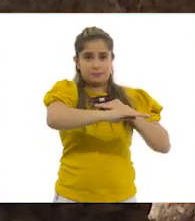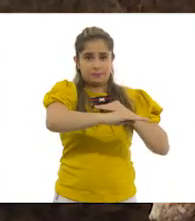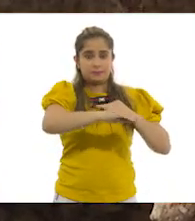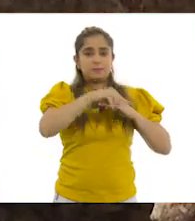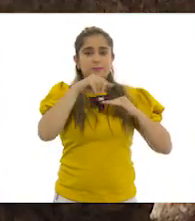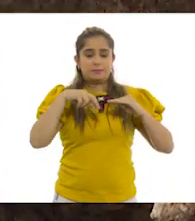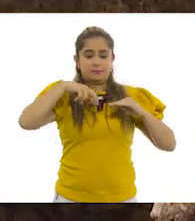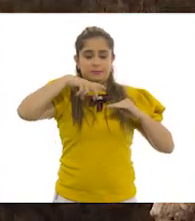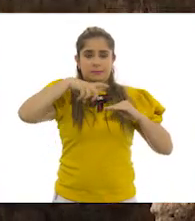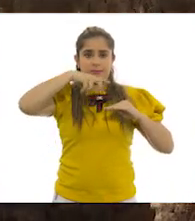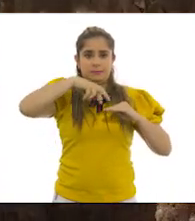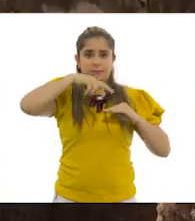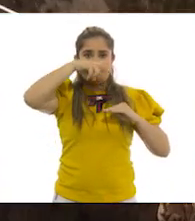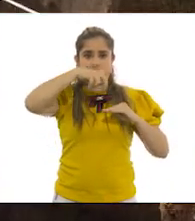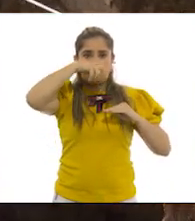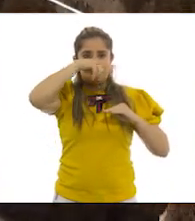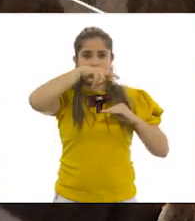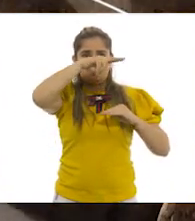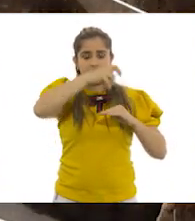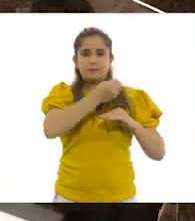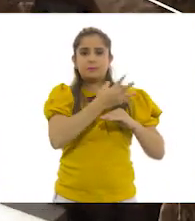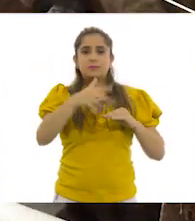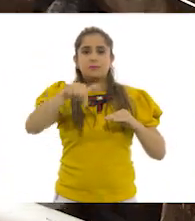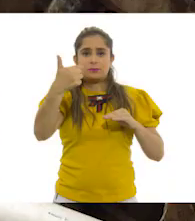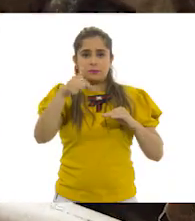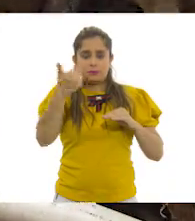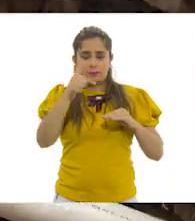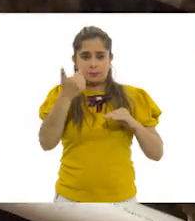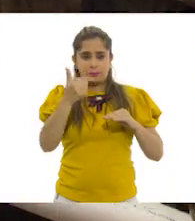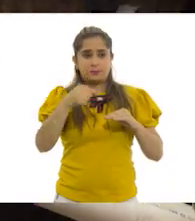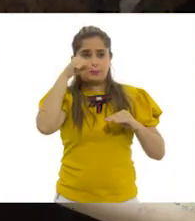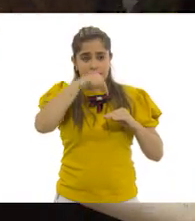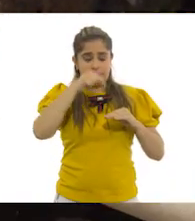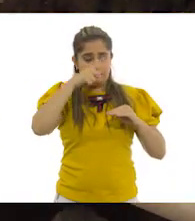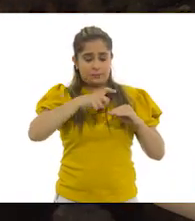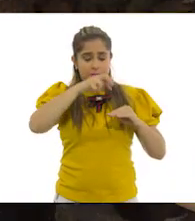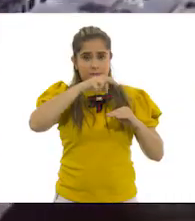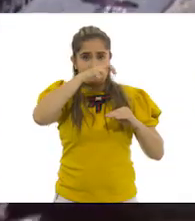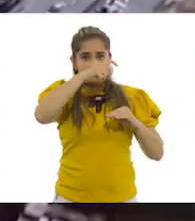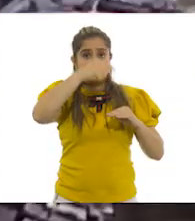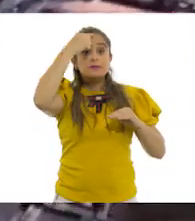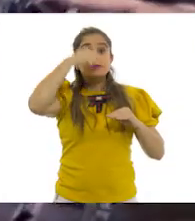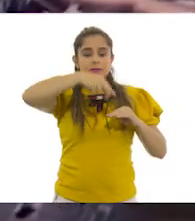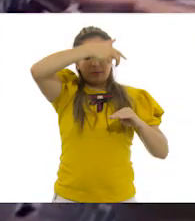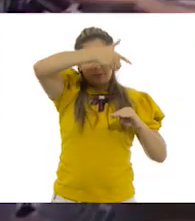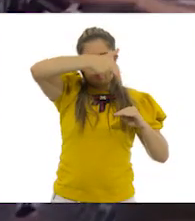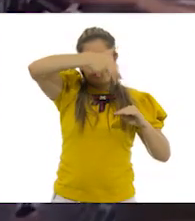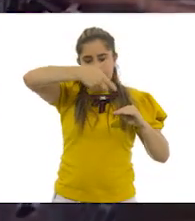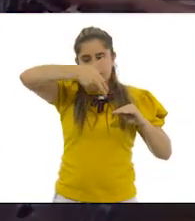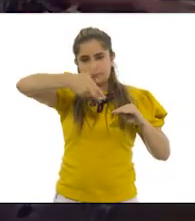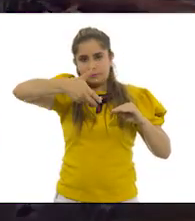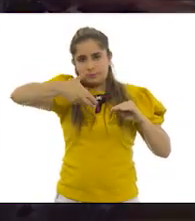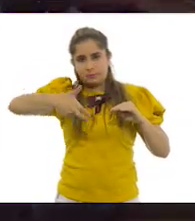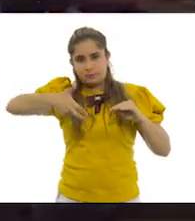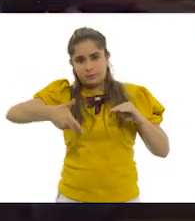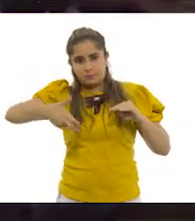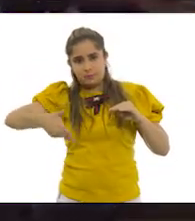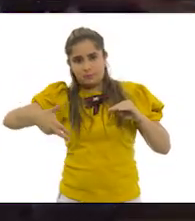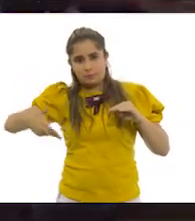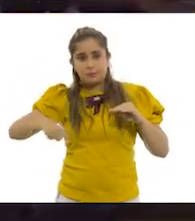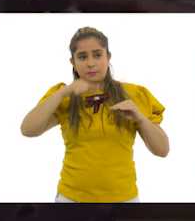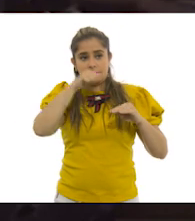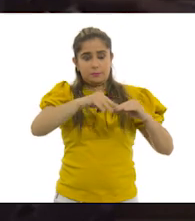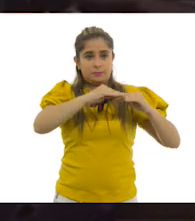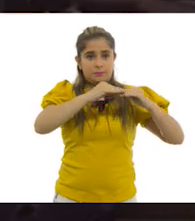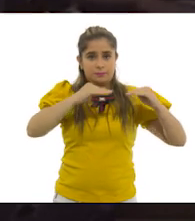unos escalones. Son 2 etapas constructivas, ¿no? Pero esos escalones son para ascender a la plataforma que va de oriente a poniente. Esta plataforma